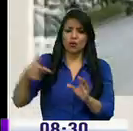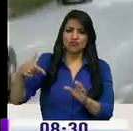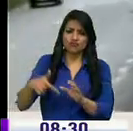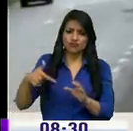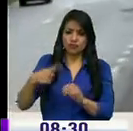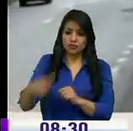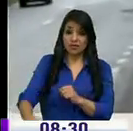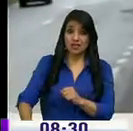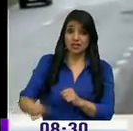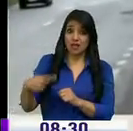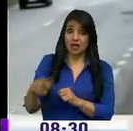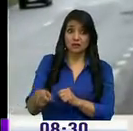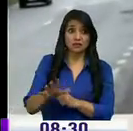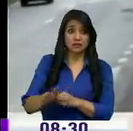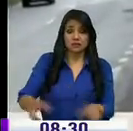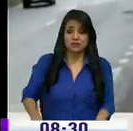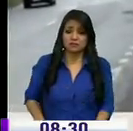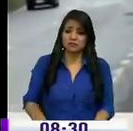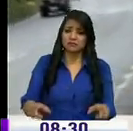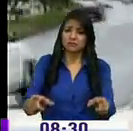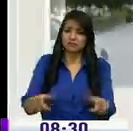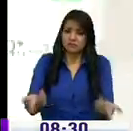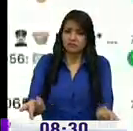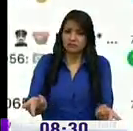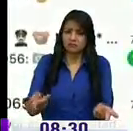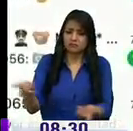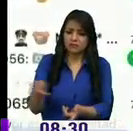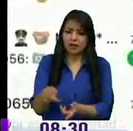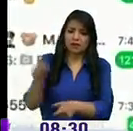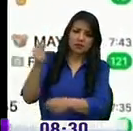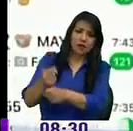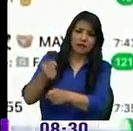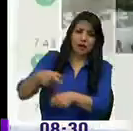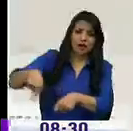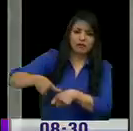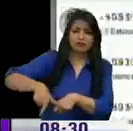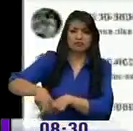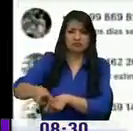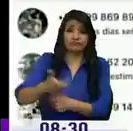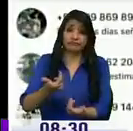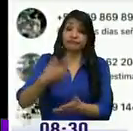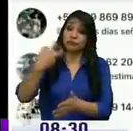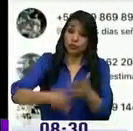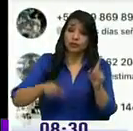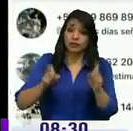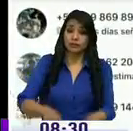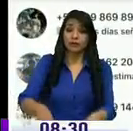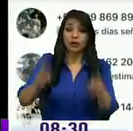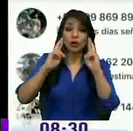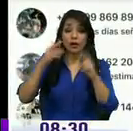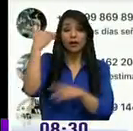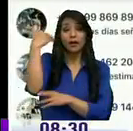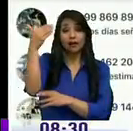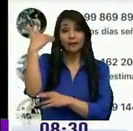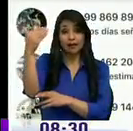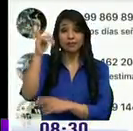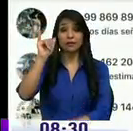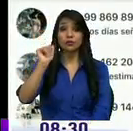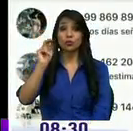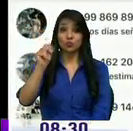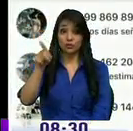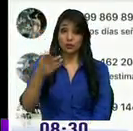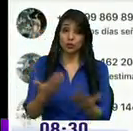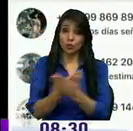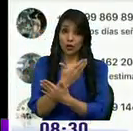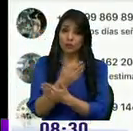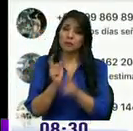está. Hay que multar nomás. Ojalá la alcaldía de Yunda traiga gente que vea y que camine por